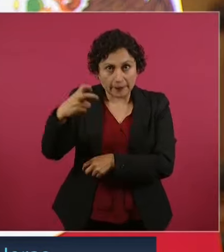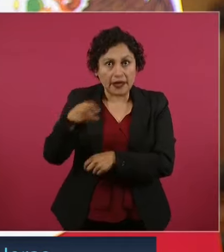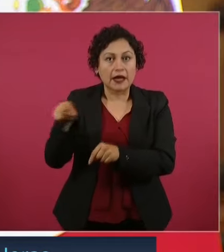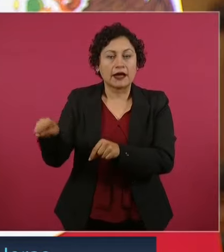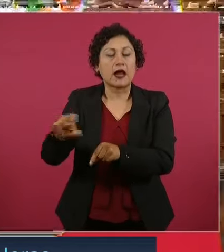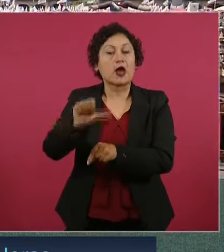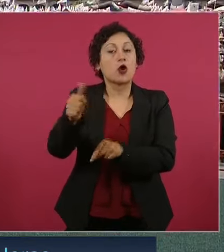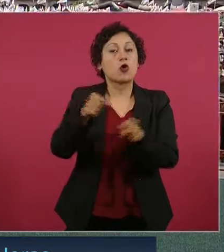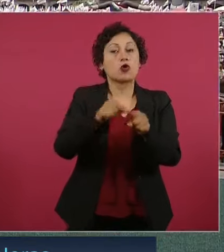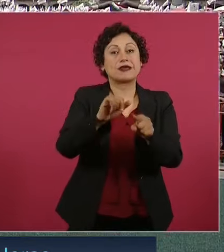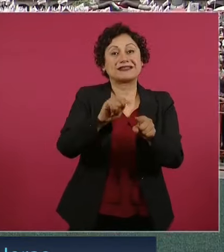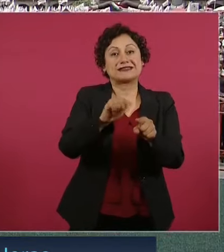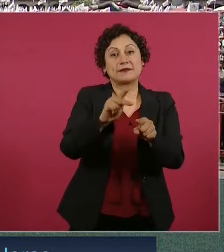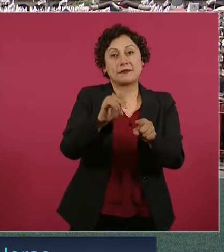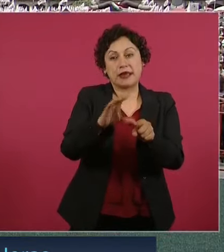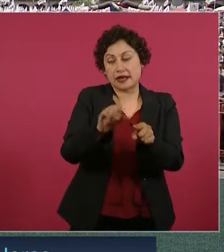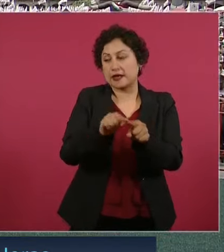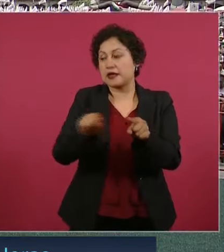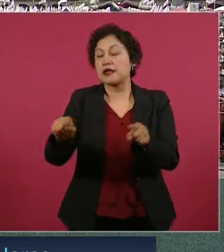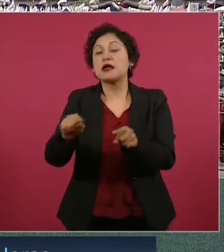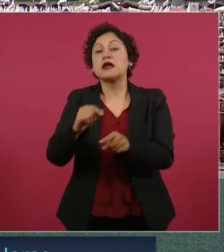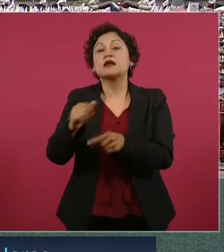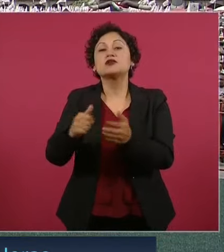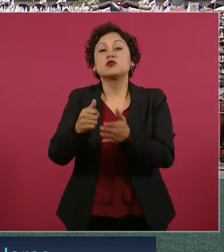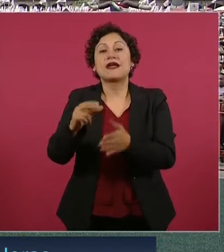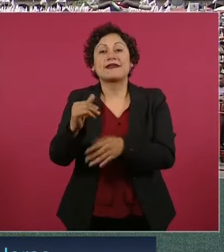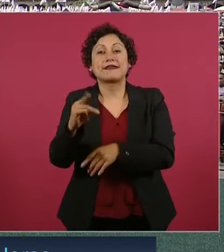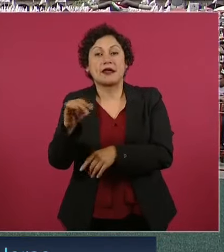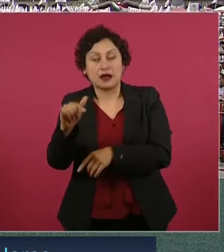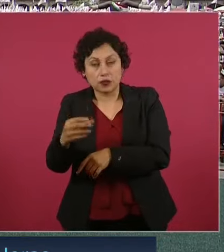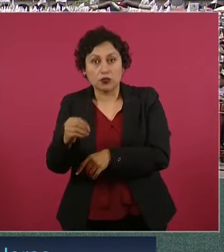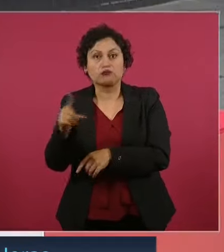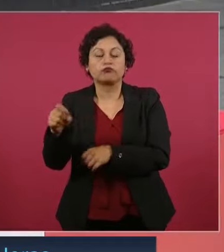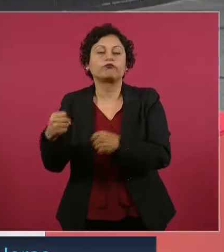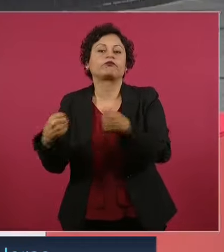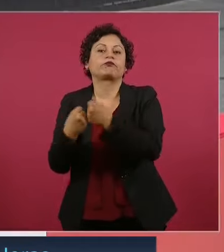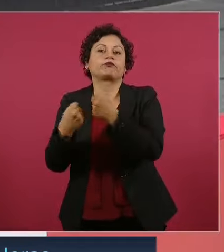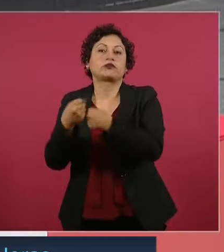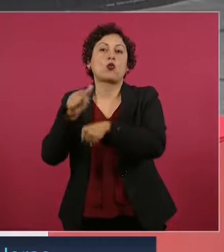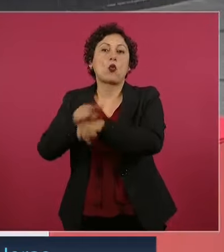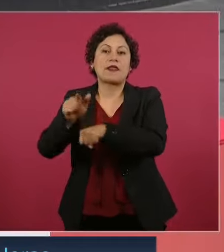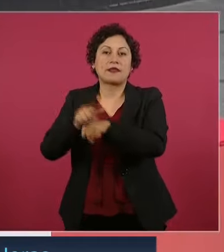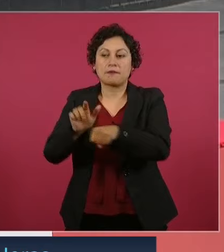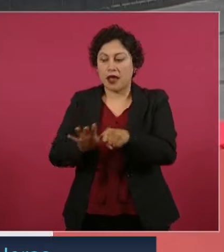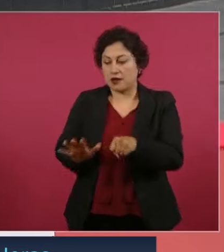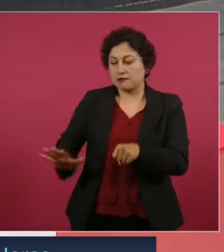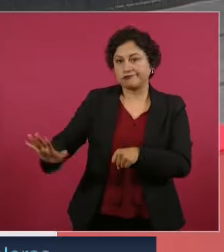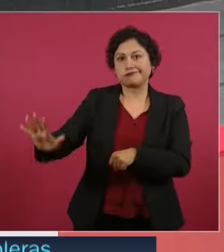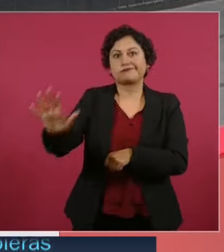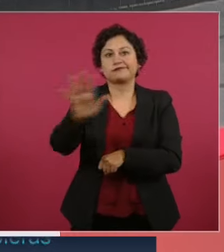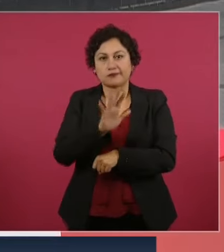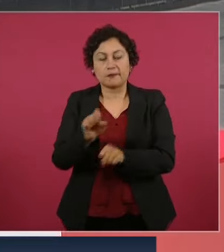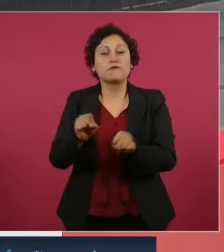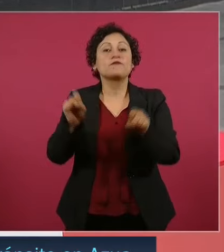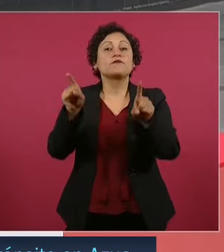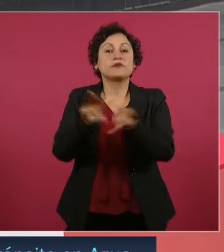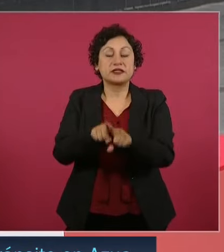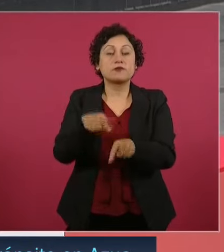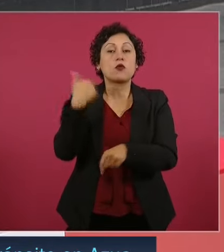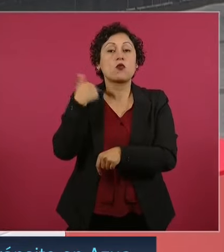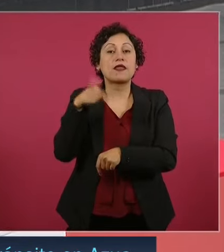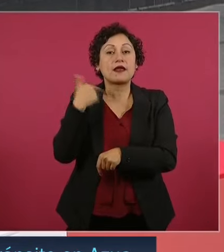Ixtepec a Ciudad Hidalgo en la frontera con Guatemala. Terminamos el tren ligero de